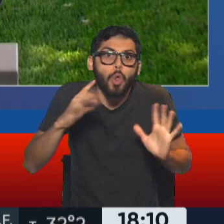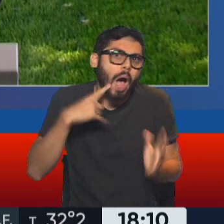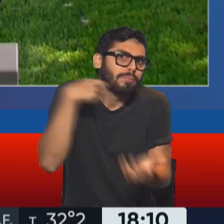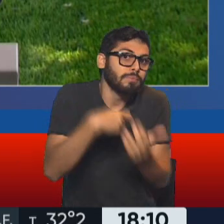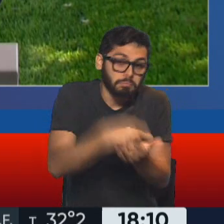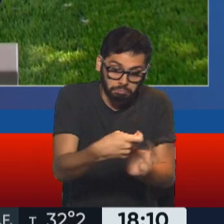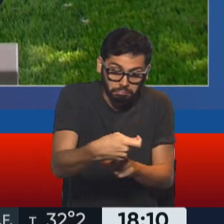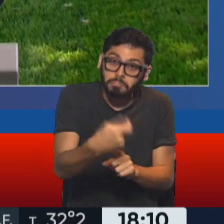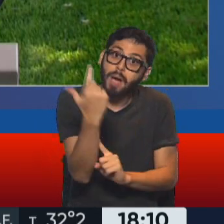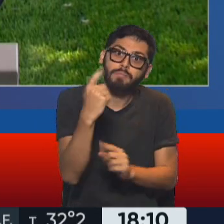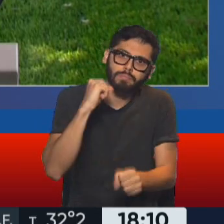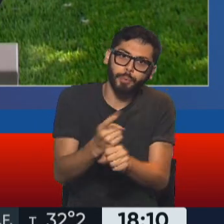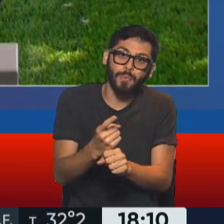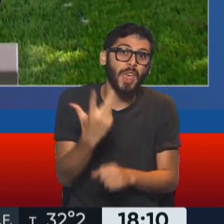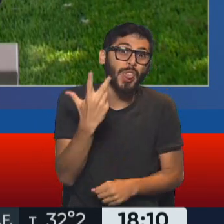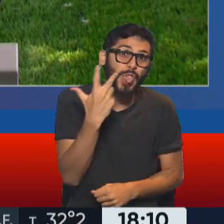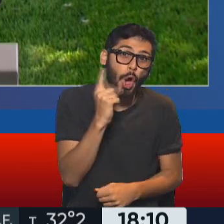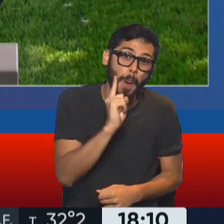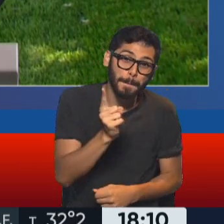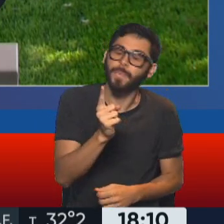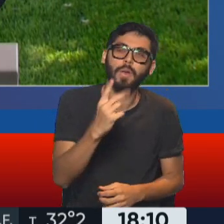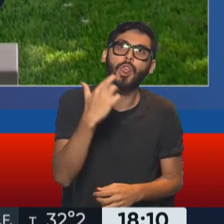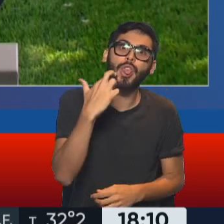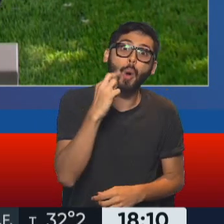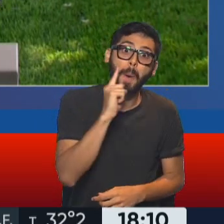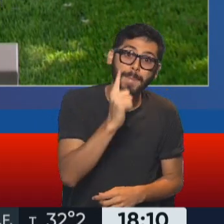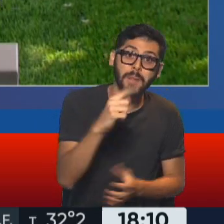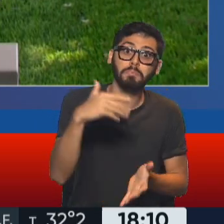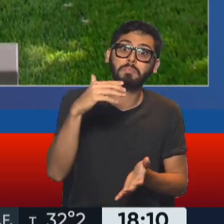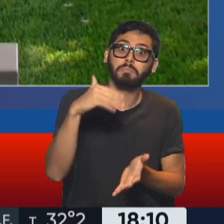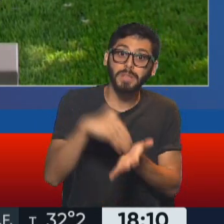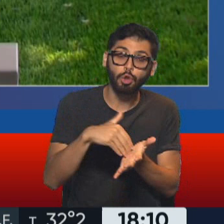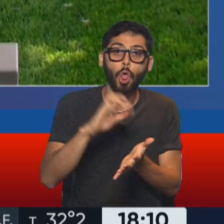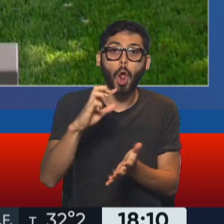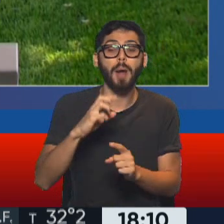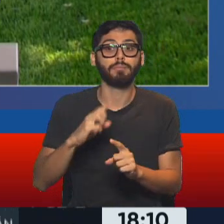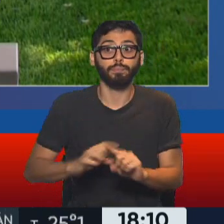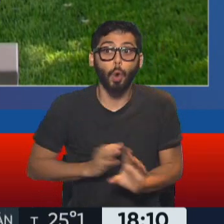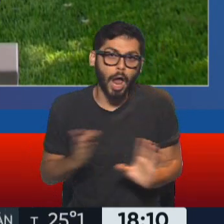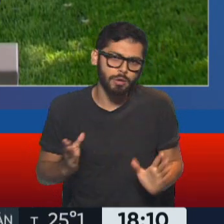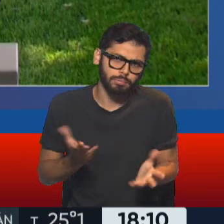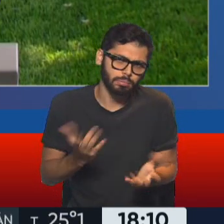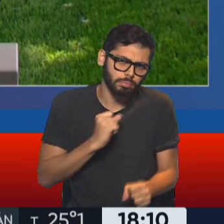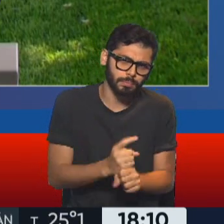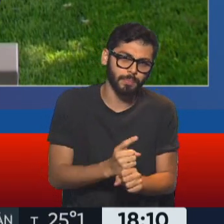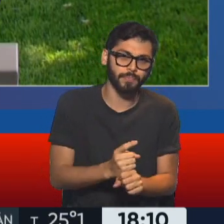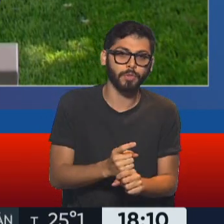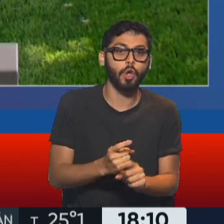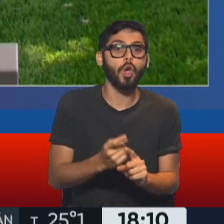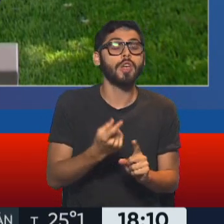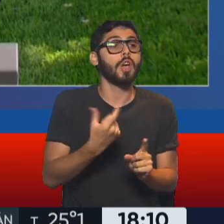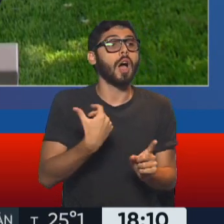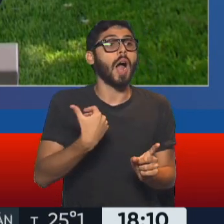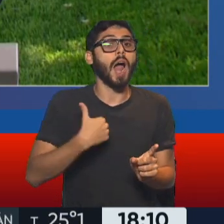pusiera la cifra de 18.000, 19.000 millones de dólares por año. Lo que logra es una refinanciación a través de un